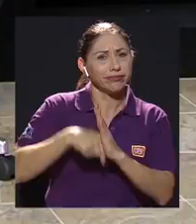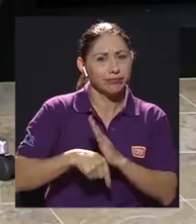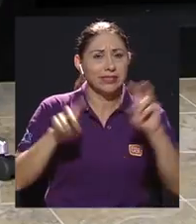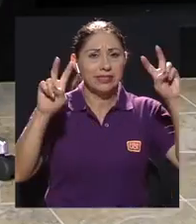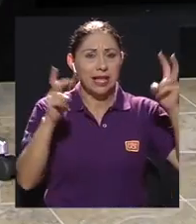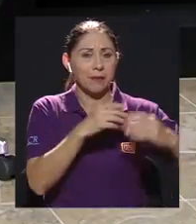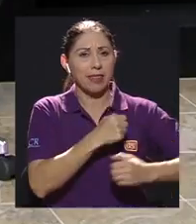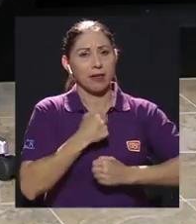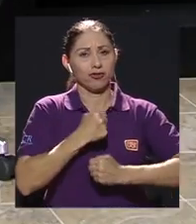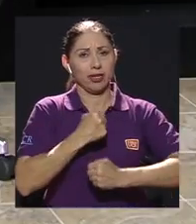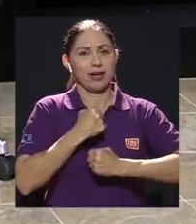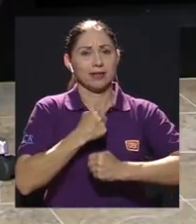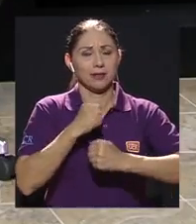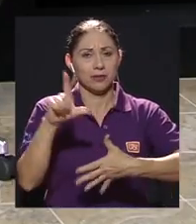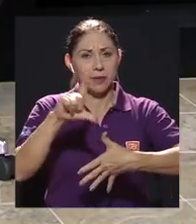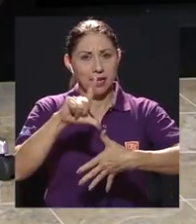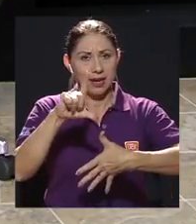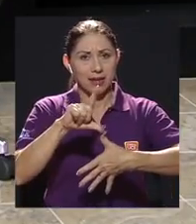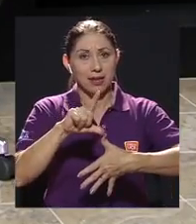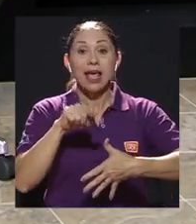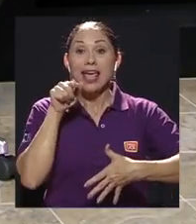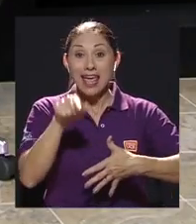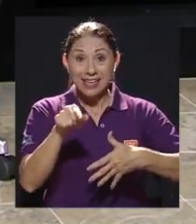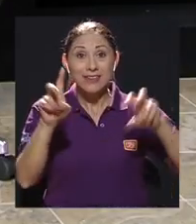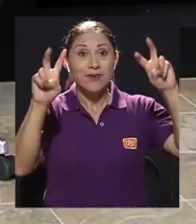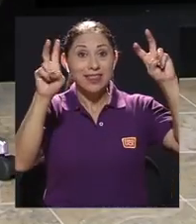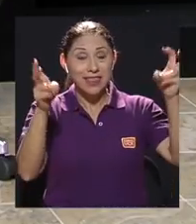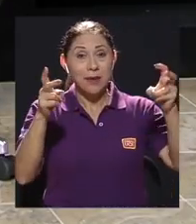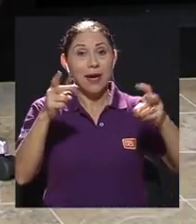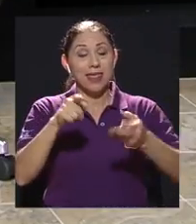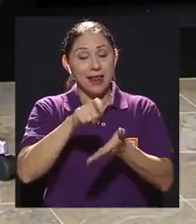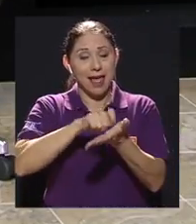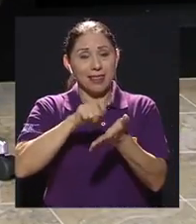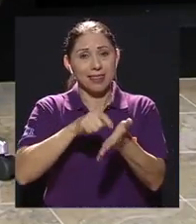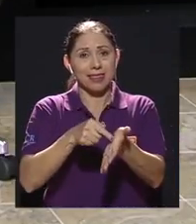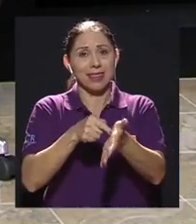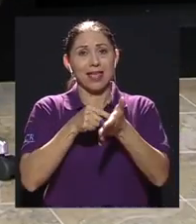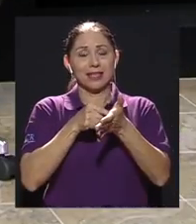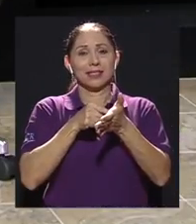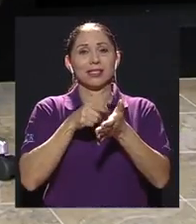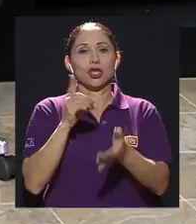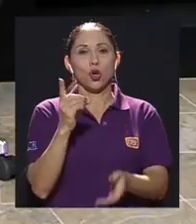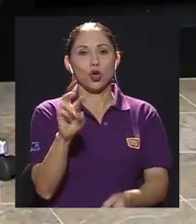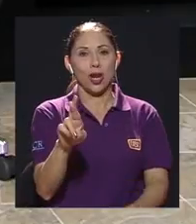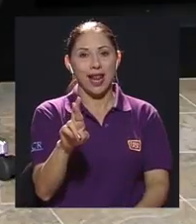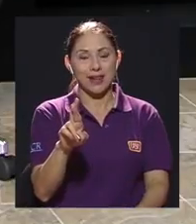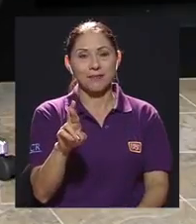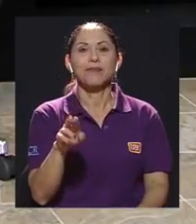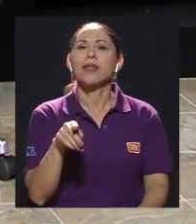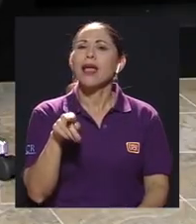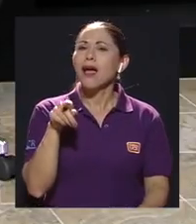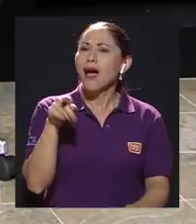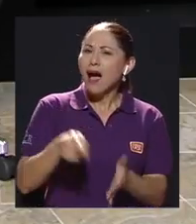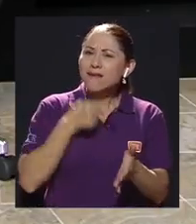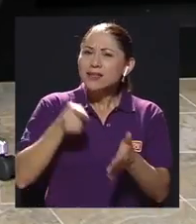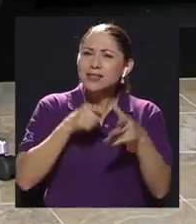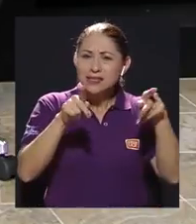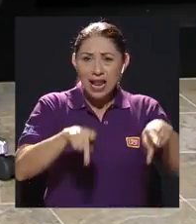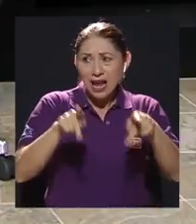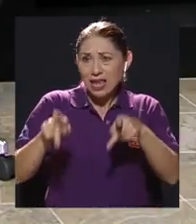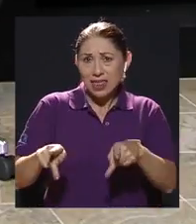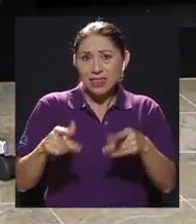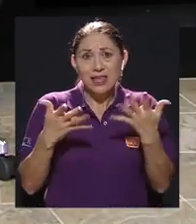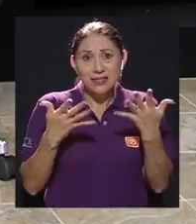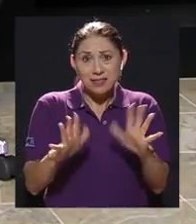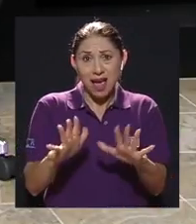América Latina. Eso fue el tema precisamente de tesis doctoral. Randall, a veces la gente ya en esta etapa